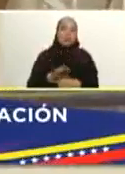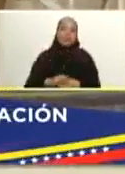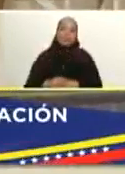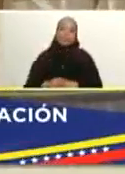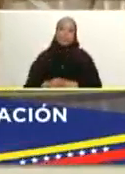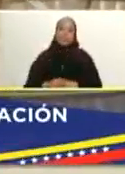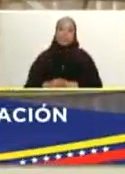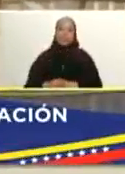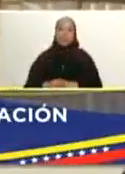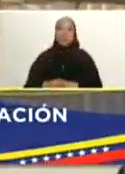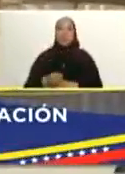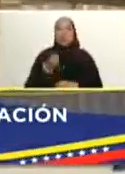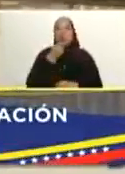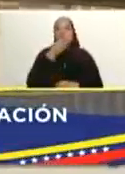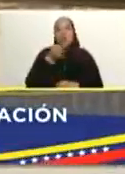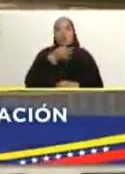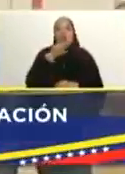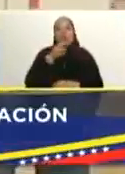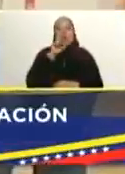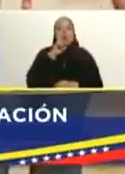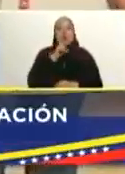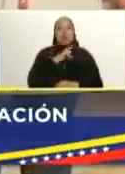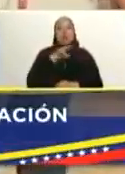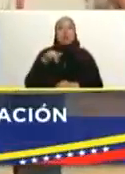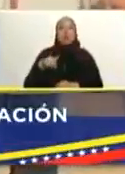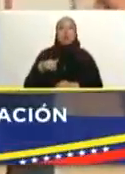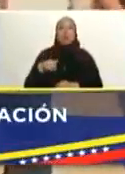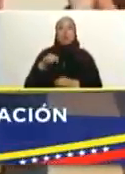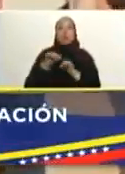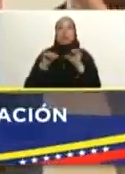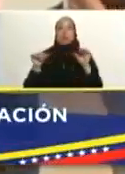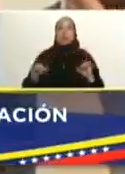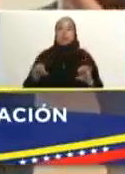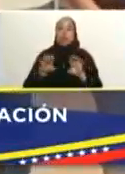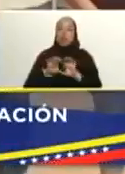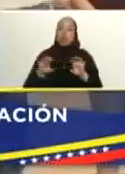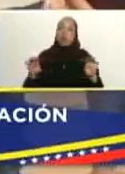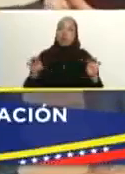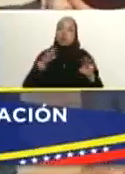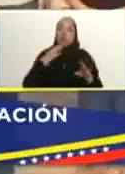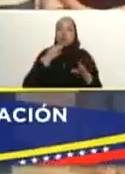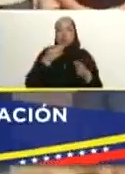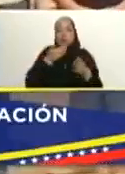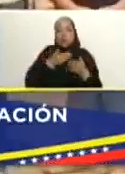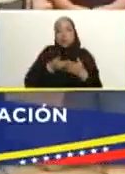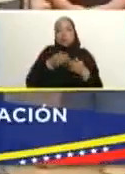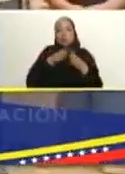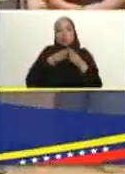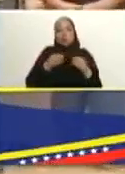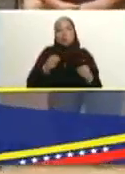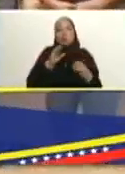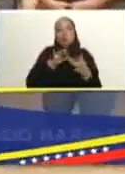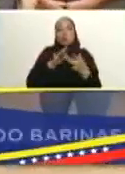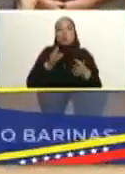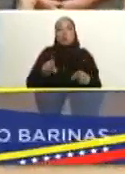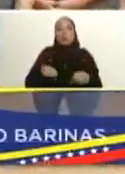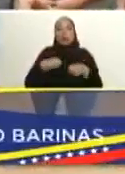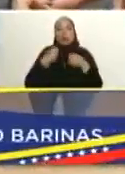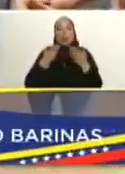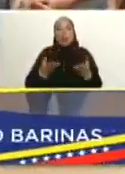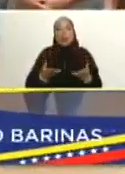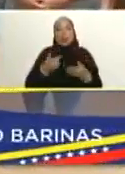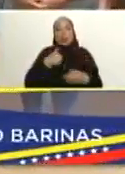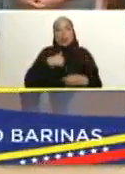tardes, presidente. Un saludo en nombre de nuestro sistema educativo, pues agradecerle por ese gran regalo que le dio a